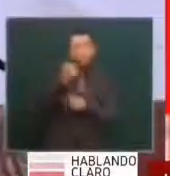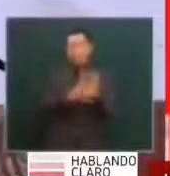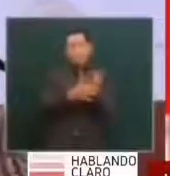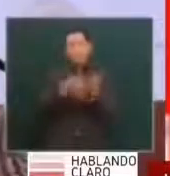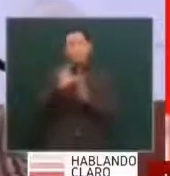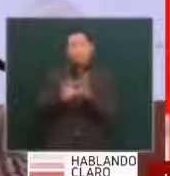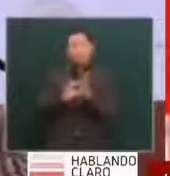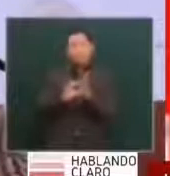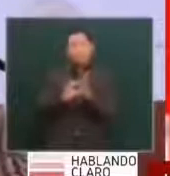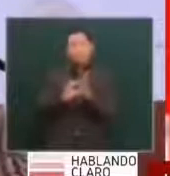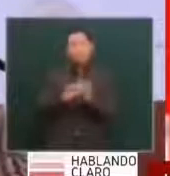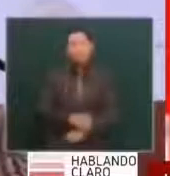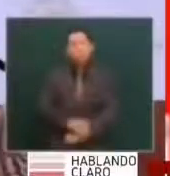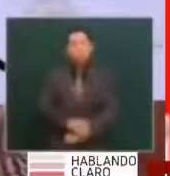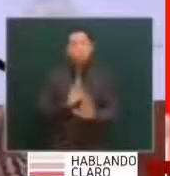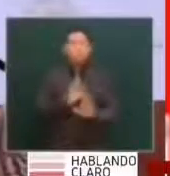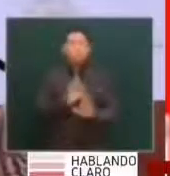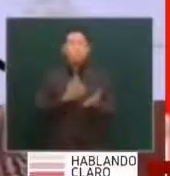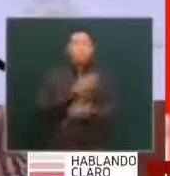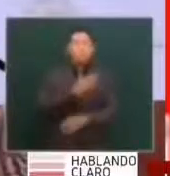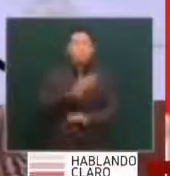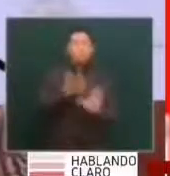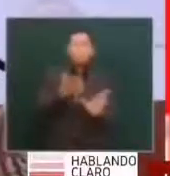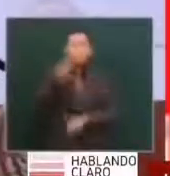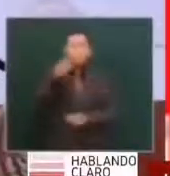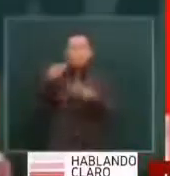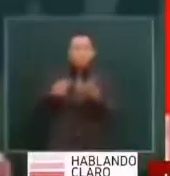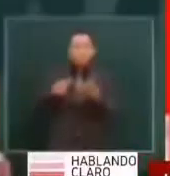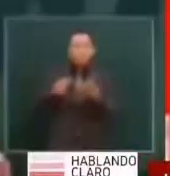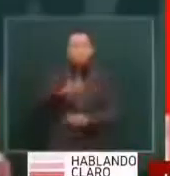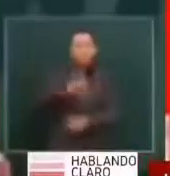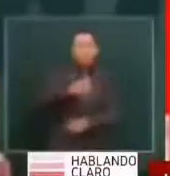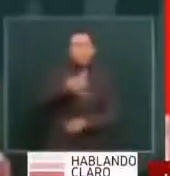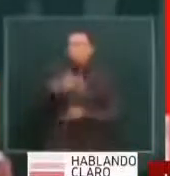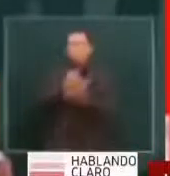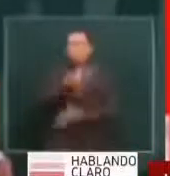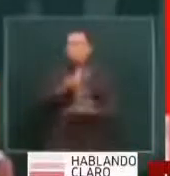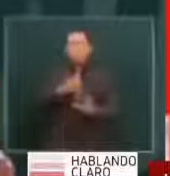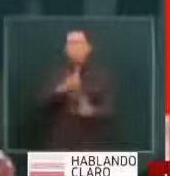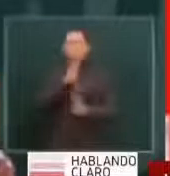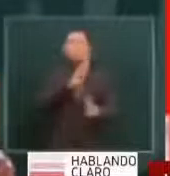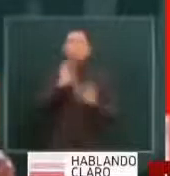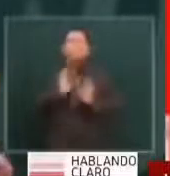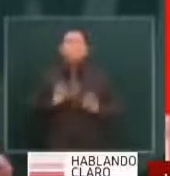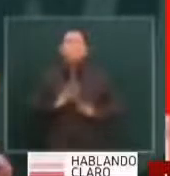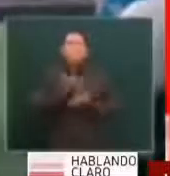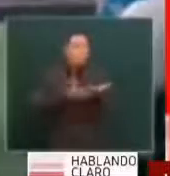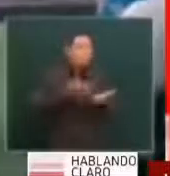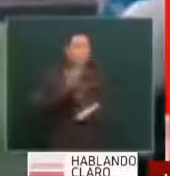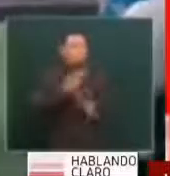de nuestra Constitución. No intervención, autodeterminación de los pueblos, solución pacífica de las